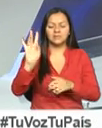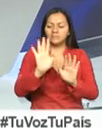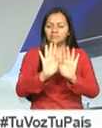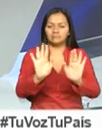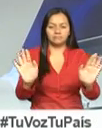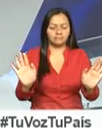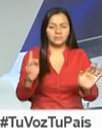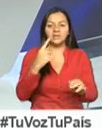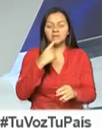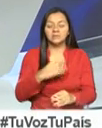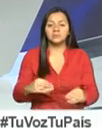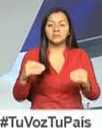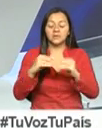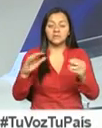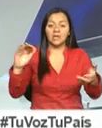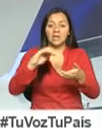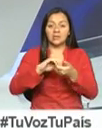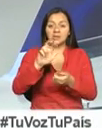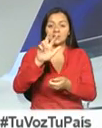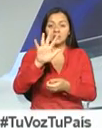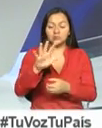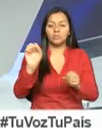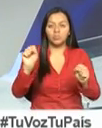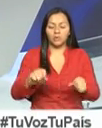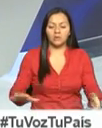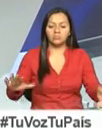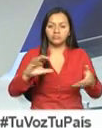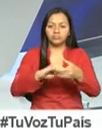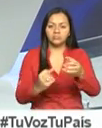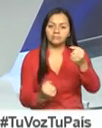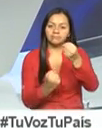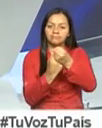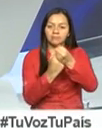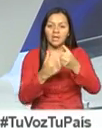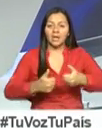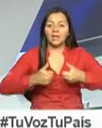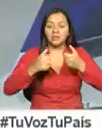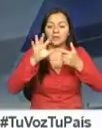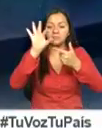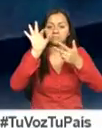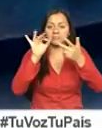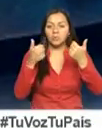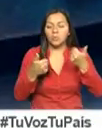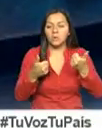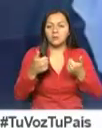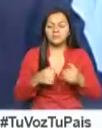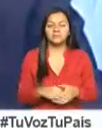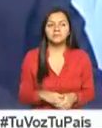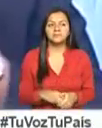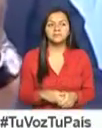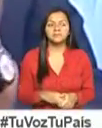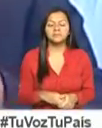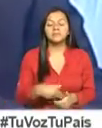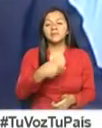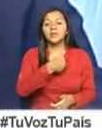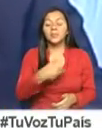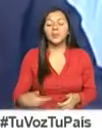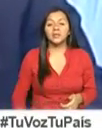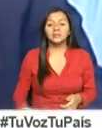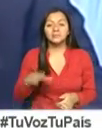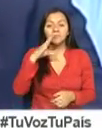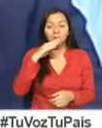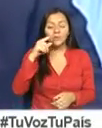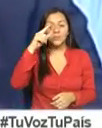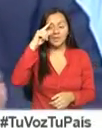y manifestó que Alianza País se unirá para apoyar a sus candidatos. El presidente de la República,